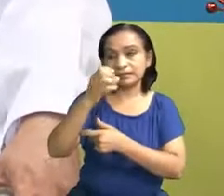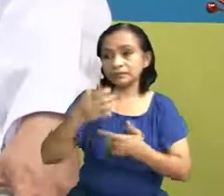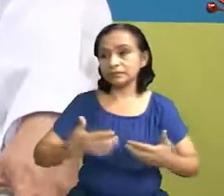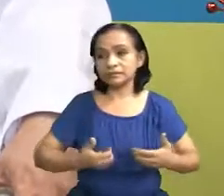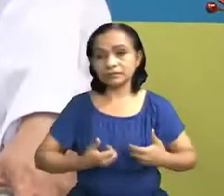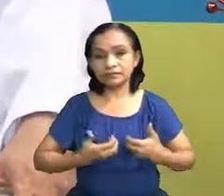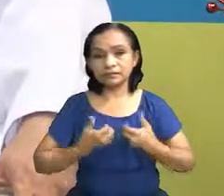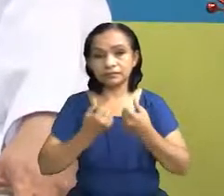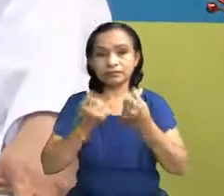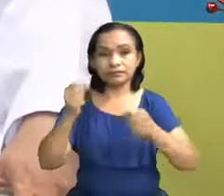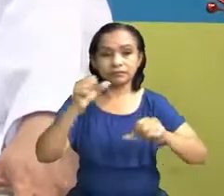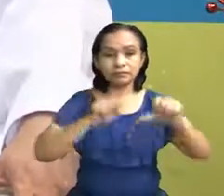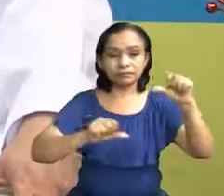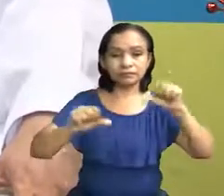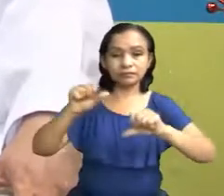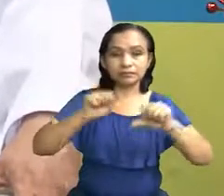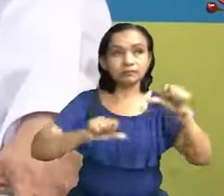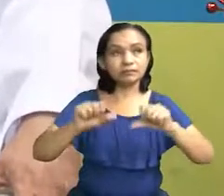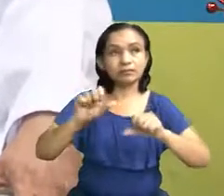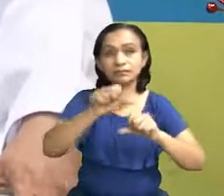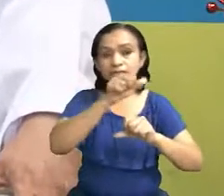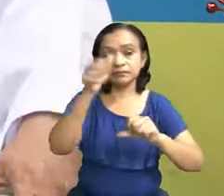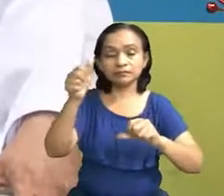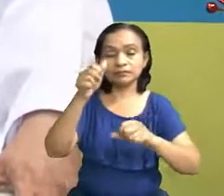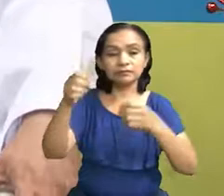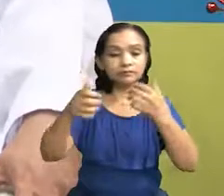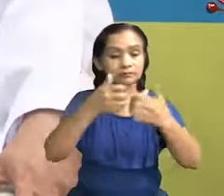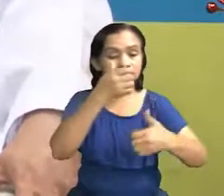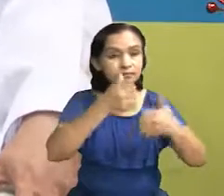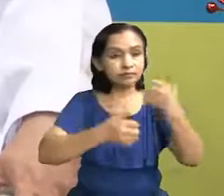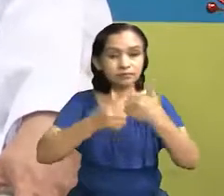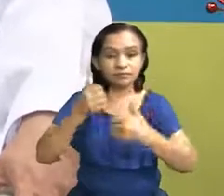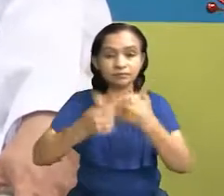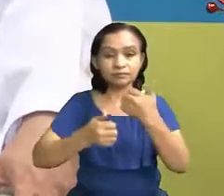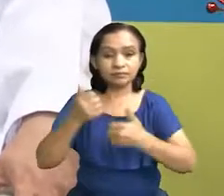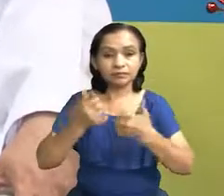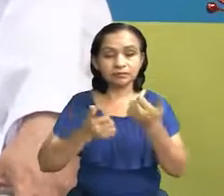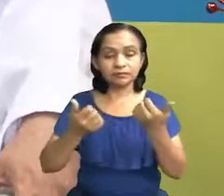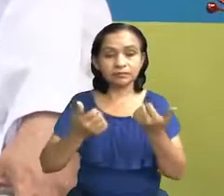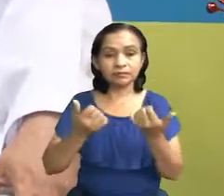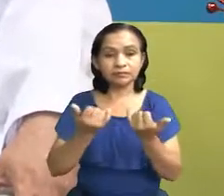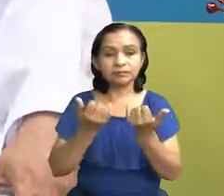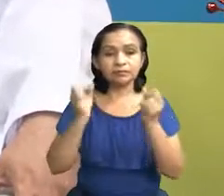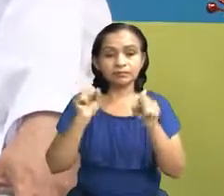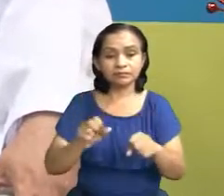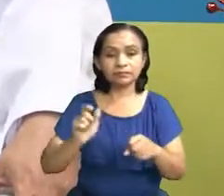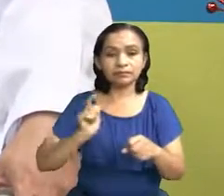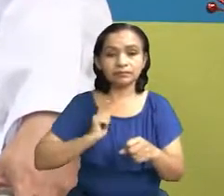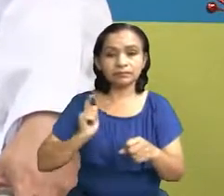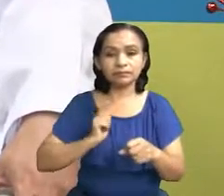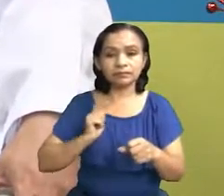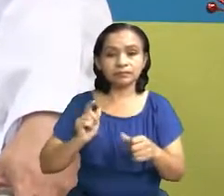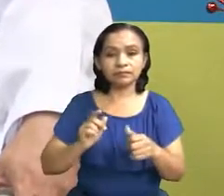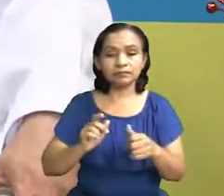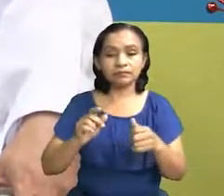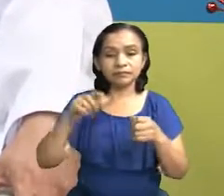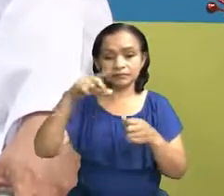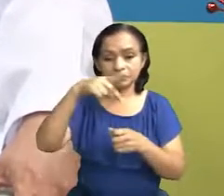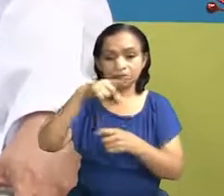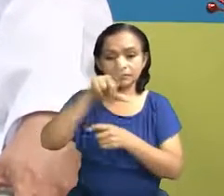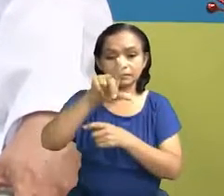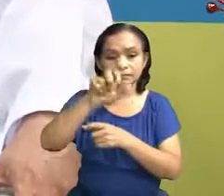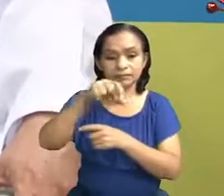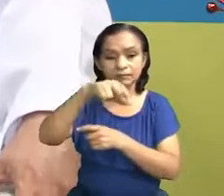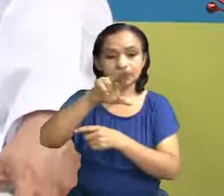cáncer, quimioterapia y otros problemas de la médula ósea que pueden dar problemas de disminución de plaquetas. Hay